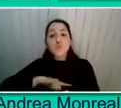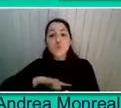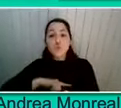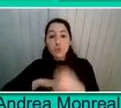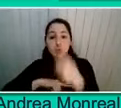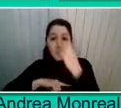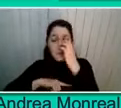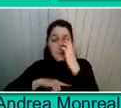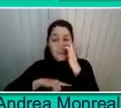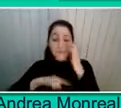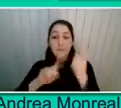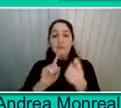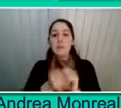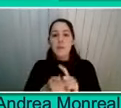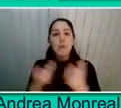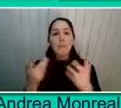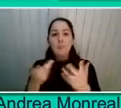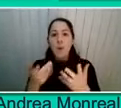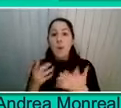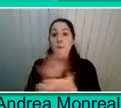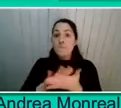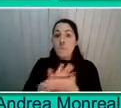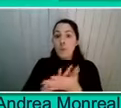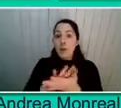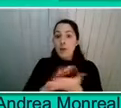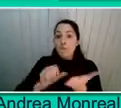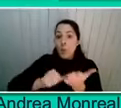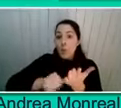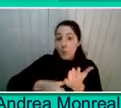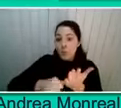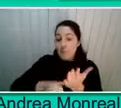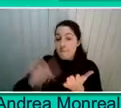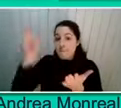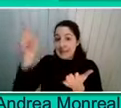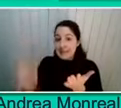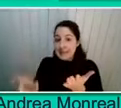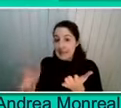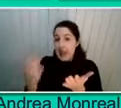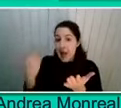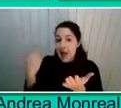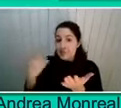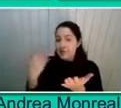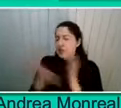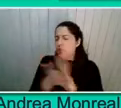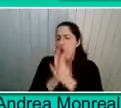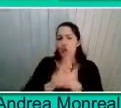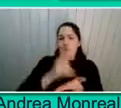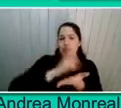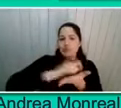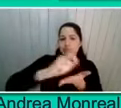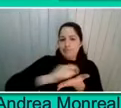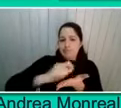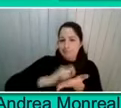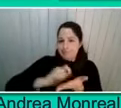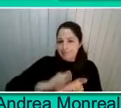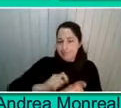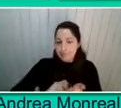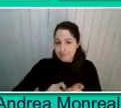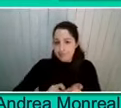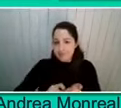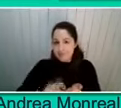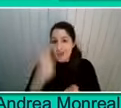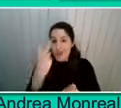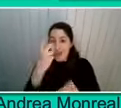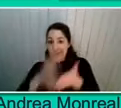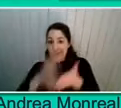el ingreso del RUT del paciente, todo se hacía manual los primeros 2 meses. Entonces, la mitad de esas 10 personas